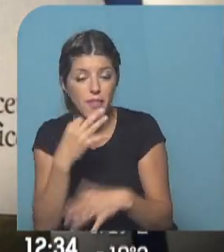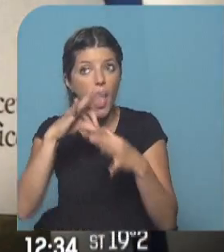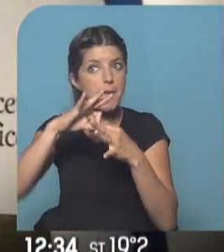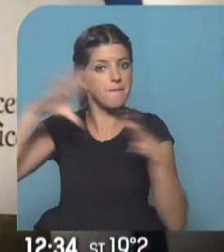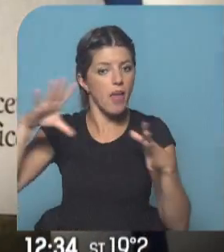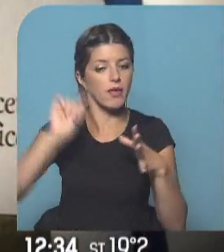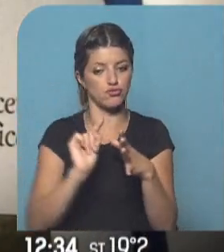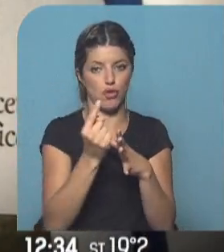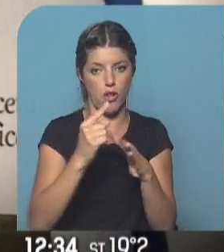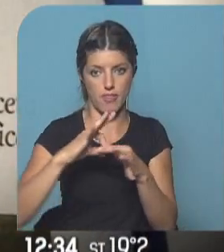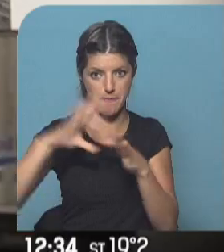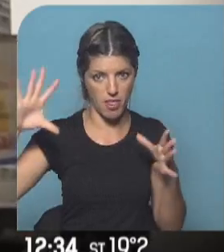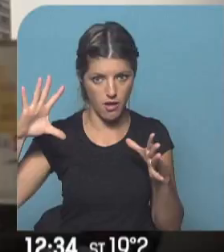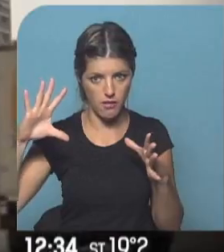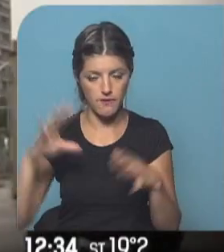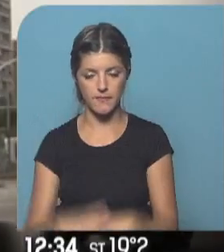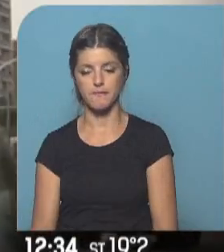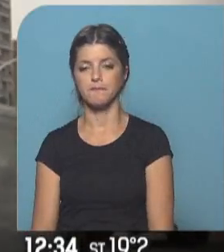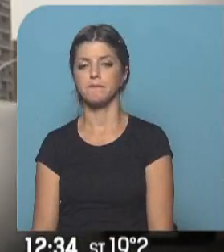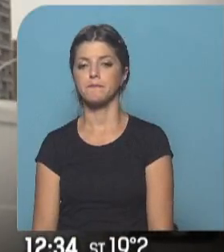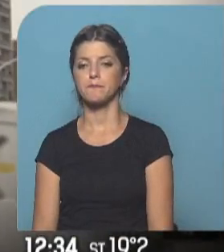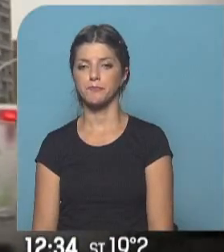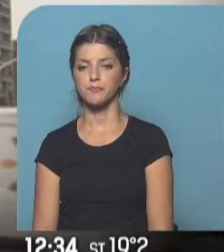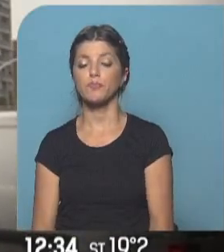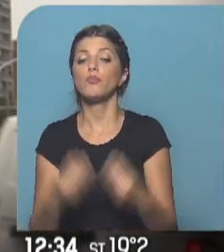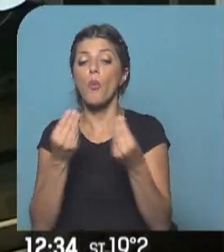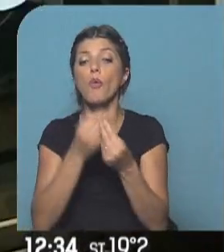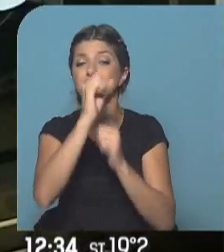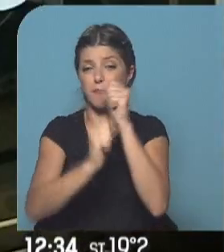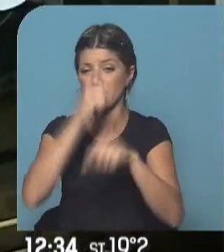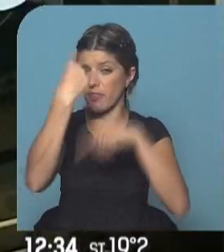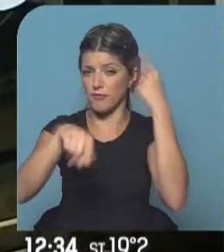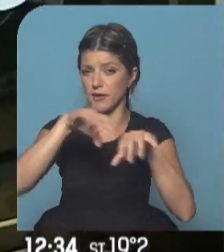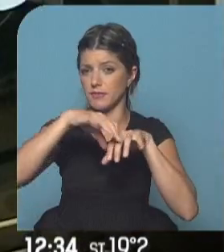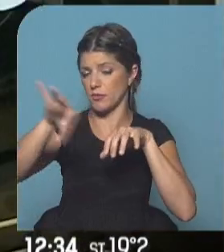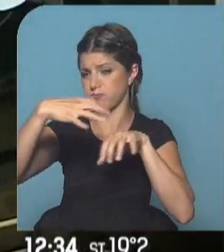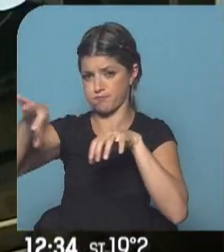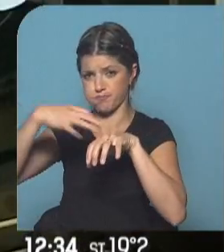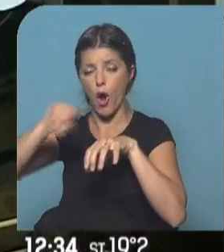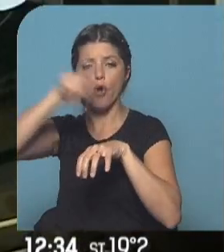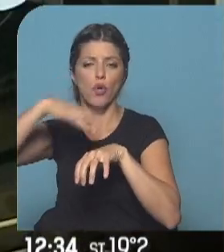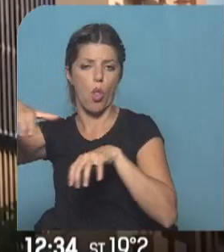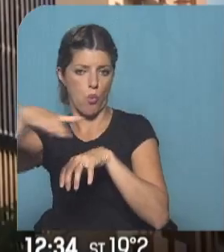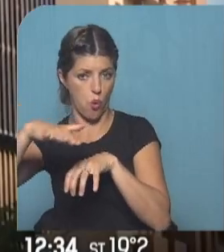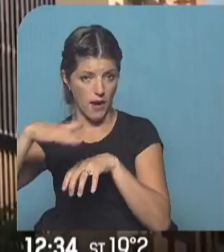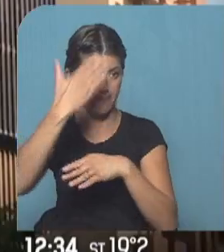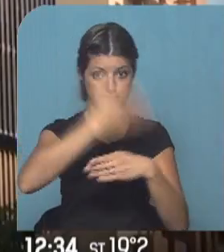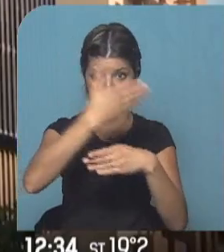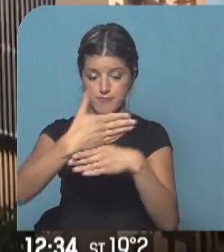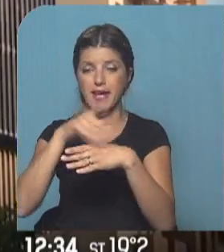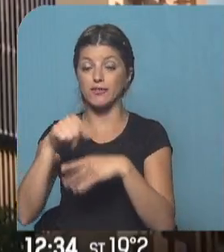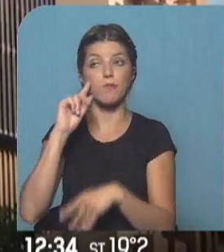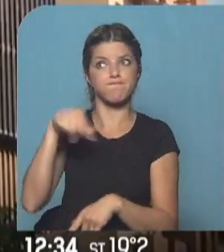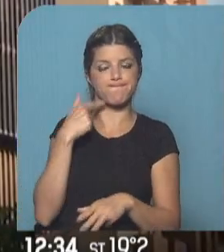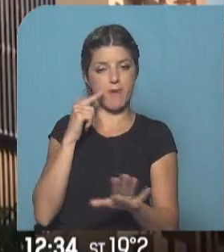Estado independiente. El retiro de varias empresas o el anuncio de su traslado hacia otras ciudades fue un factor de